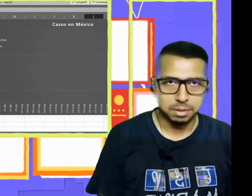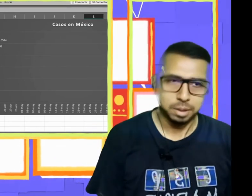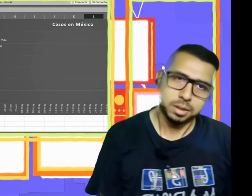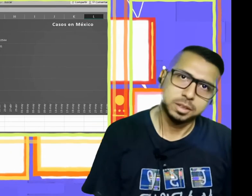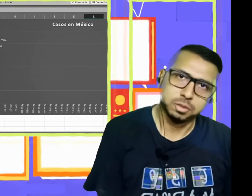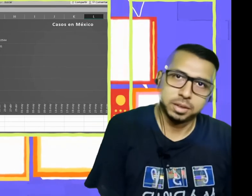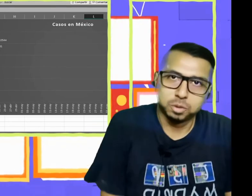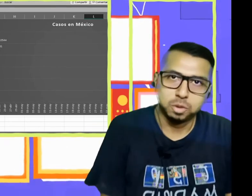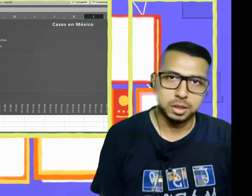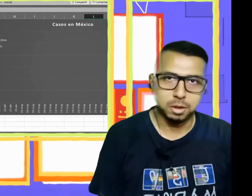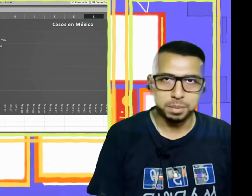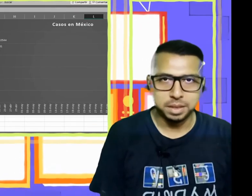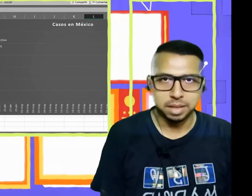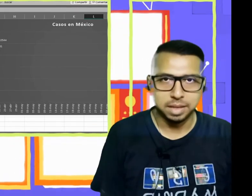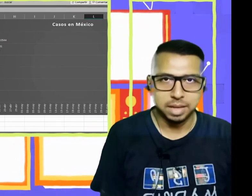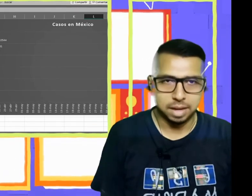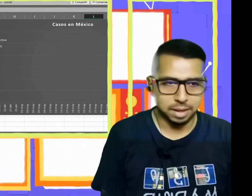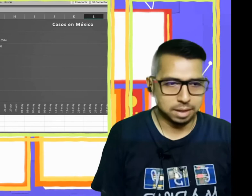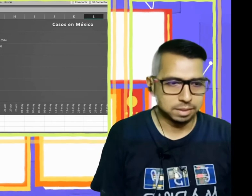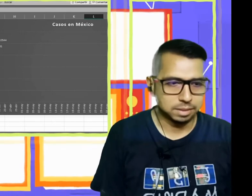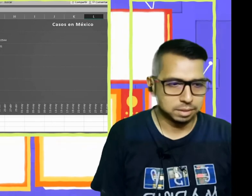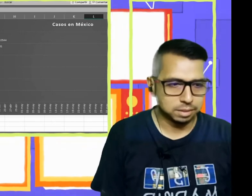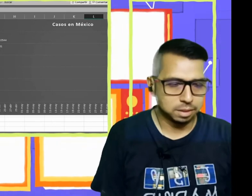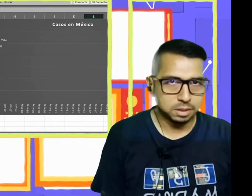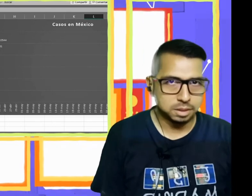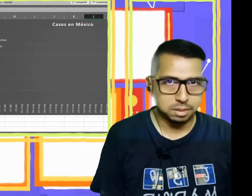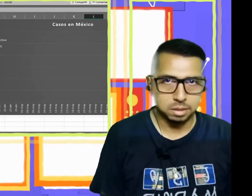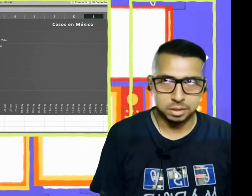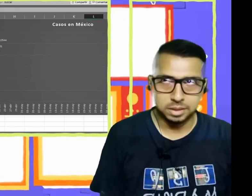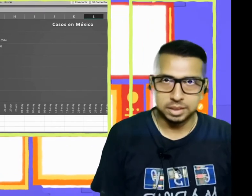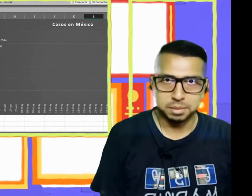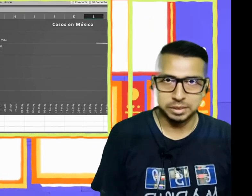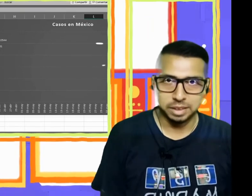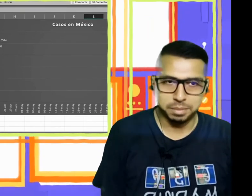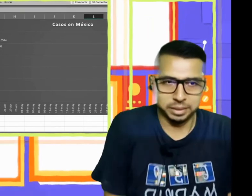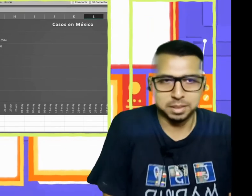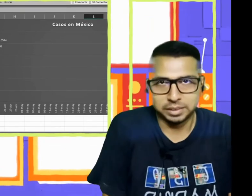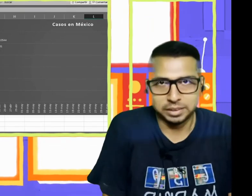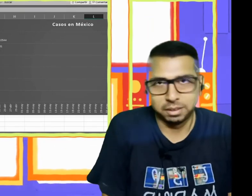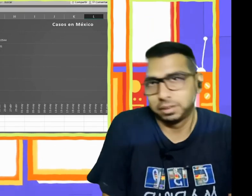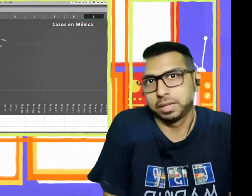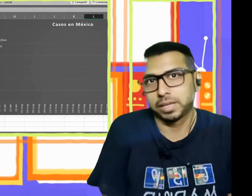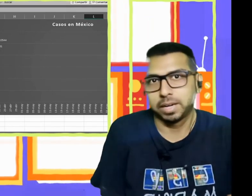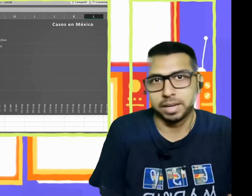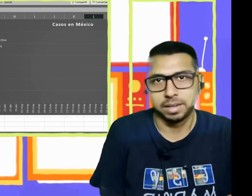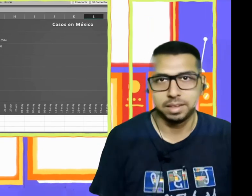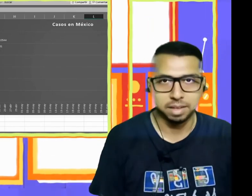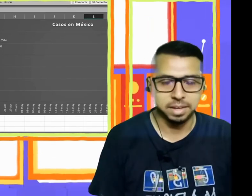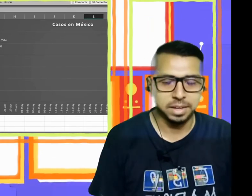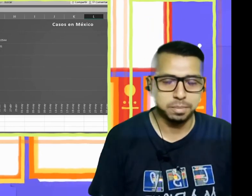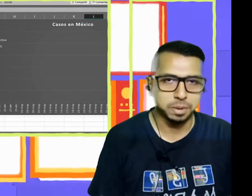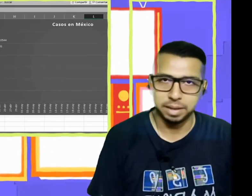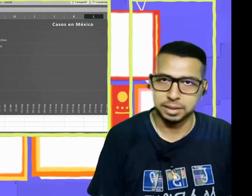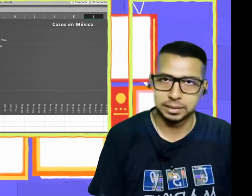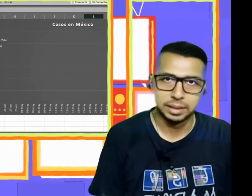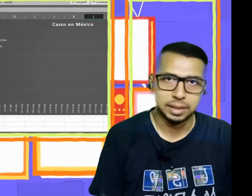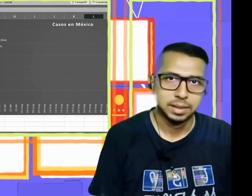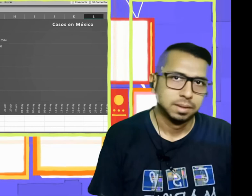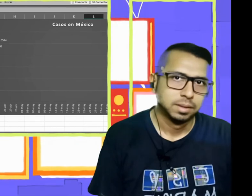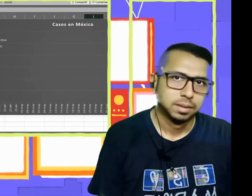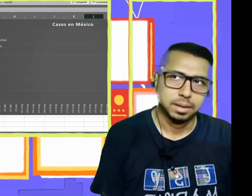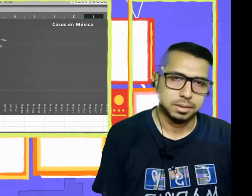Así que bueno, esto fue su NoticoVid del día de hoy. No hay noticias más relevantes más que lo que quería aclarar el día de ayer. Y pues,